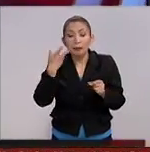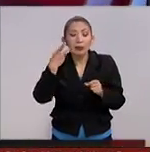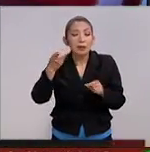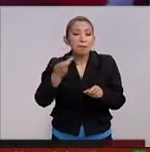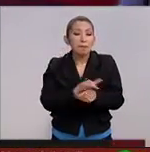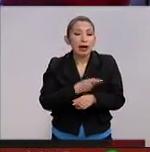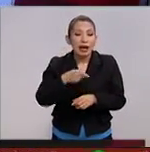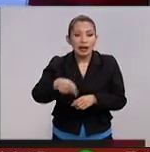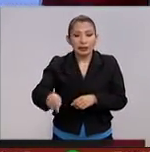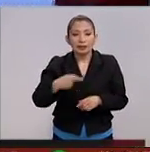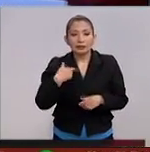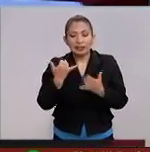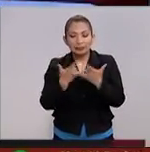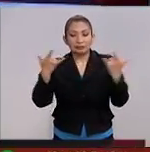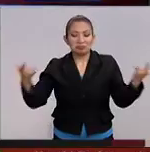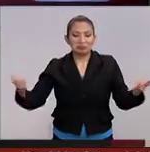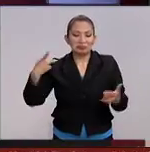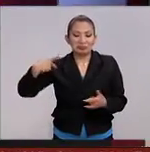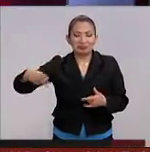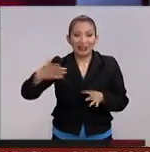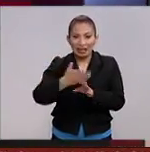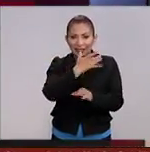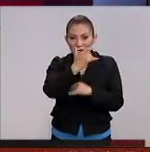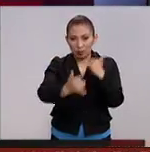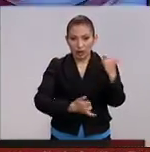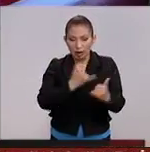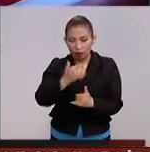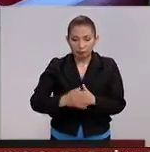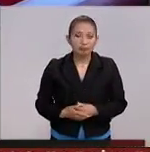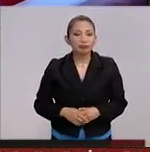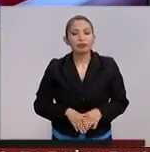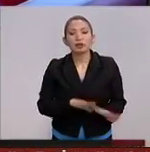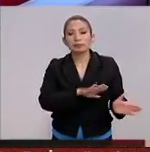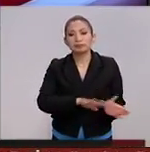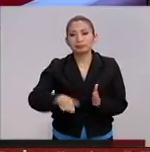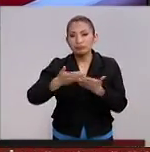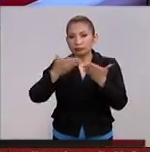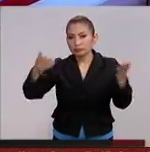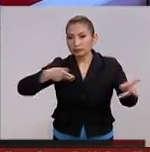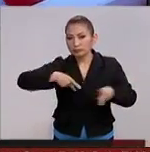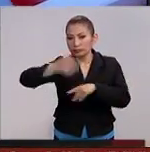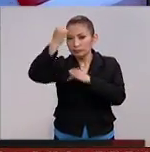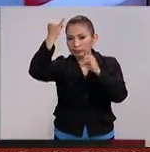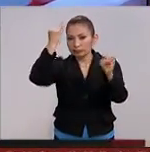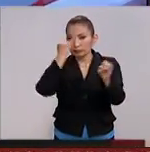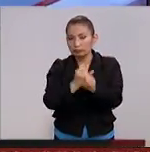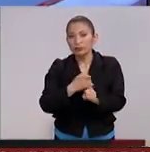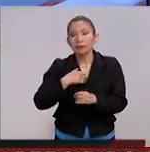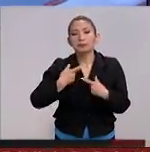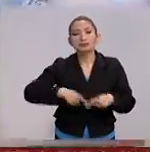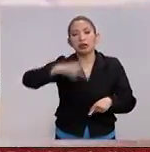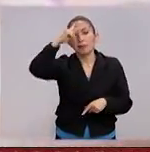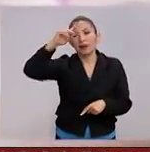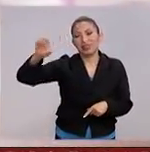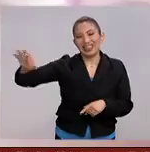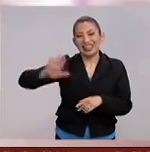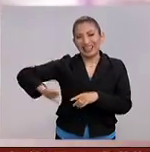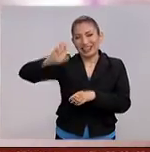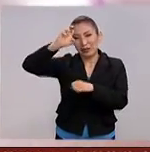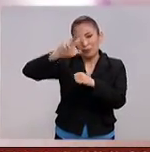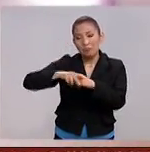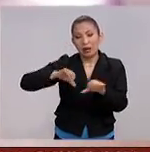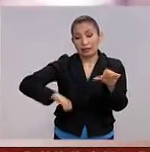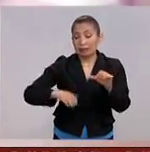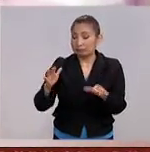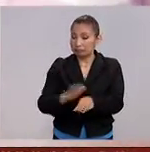esta novela que se vivió antes del encuentro del partido y ahora bueno pues el fútbol internacional también los mexicanos en europa tuvieron actividad